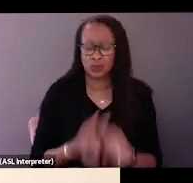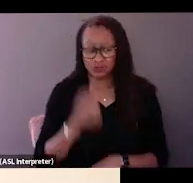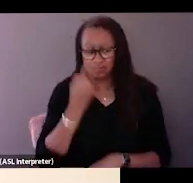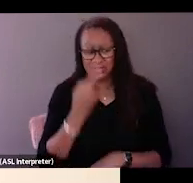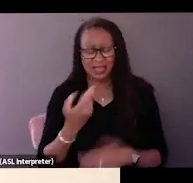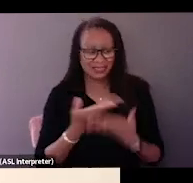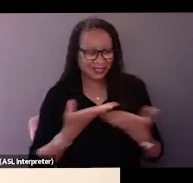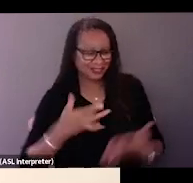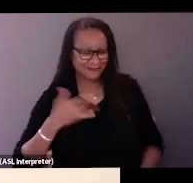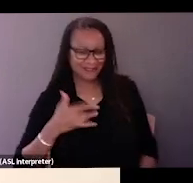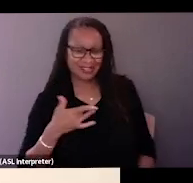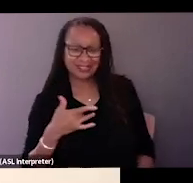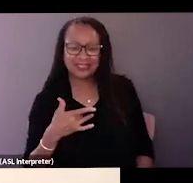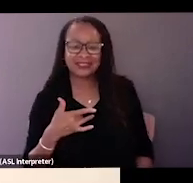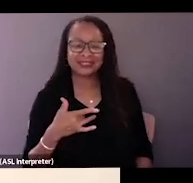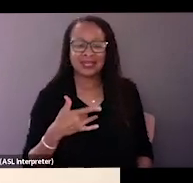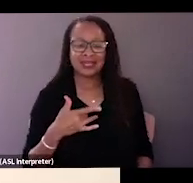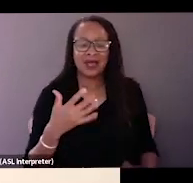este instante preciso